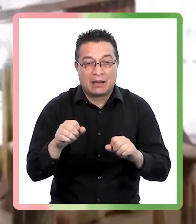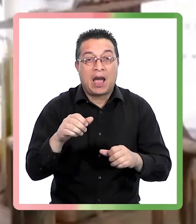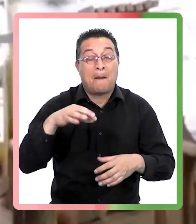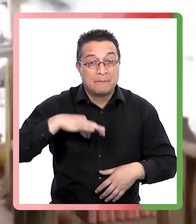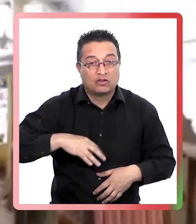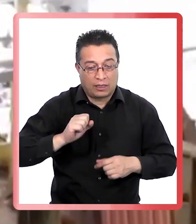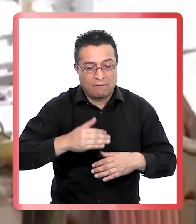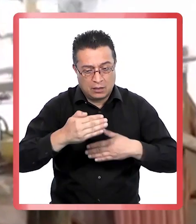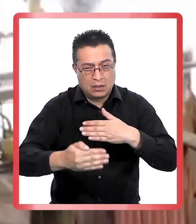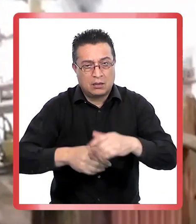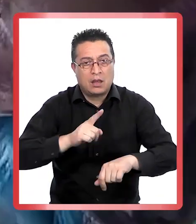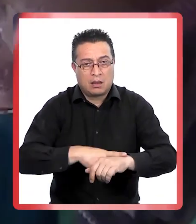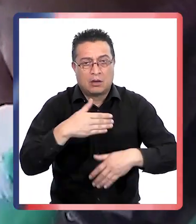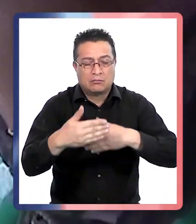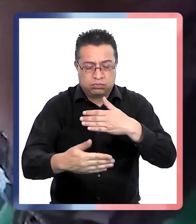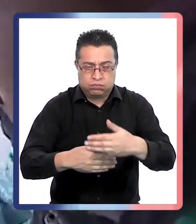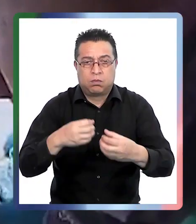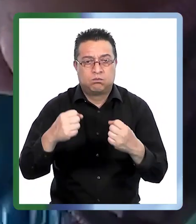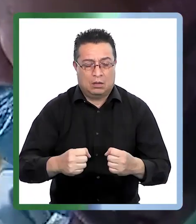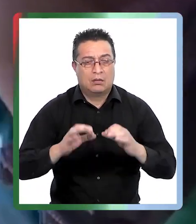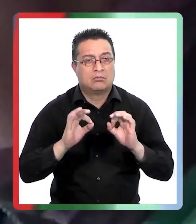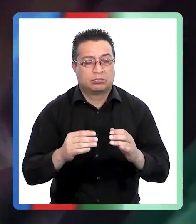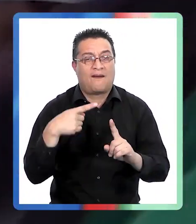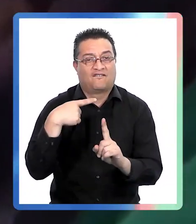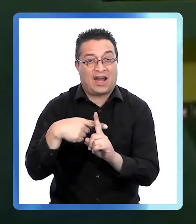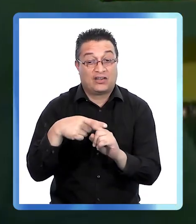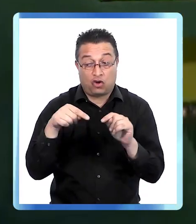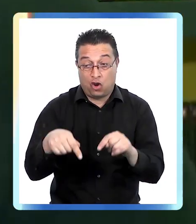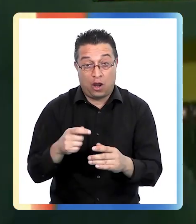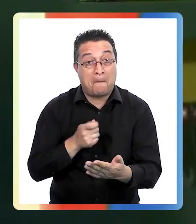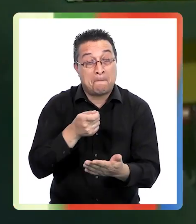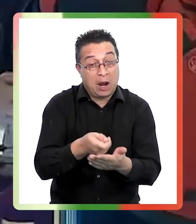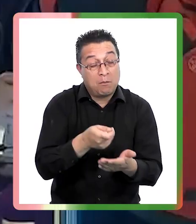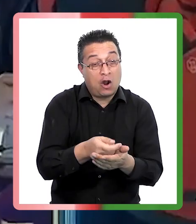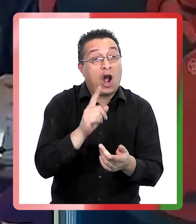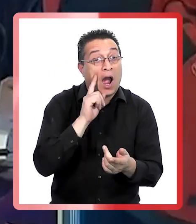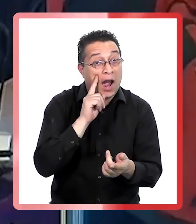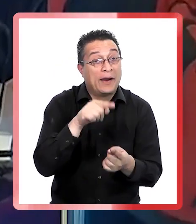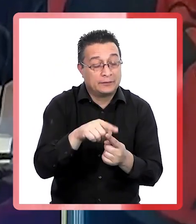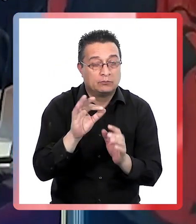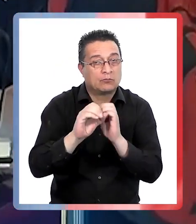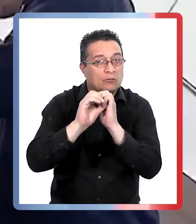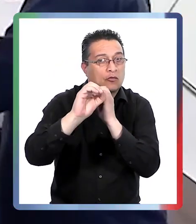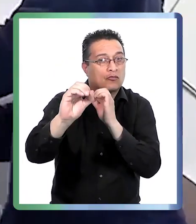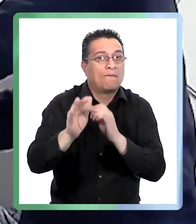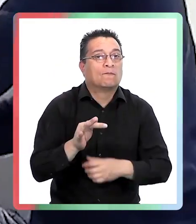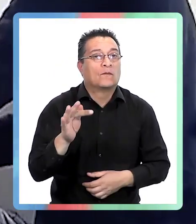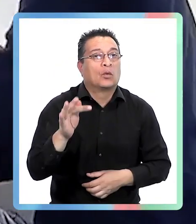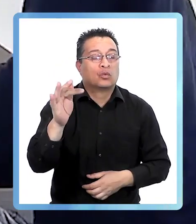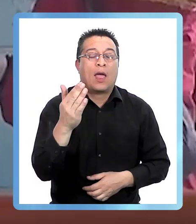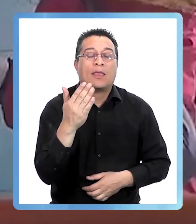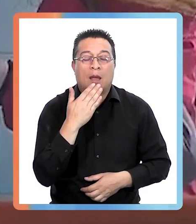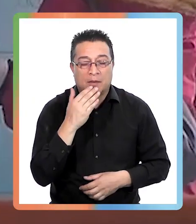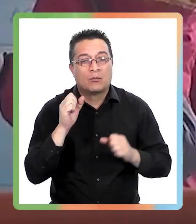ser sostenible en el tiempo, para asegurar que los beneficios que hoy día se paguen tengan además una proyección futura